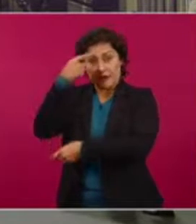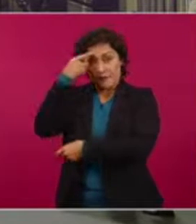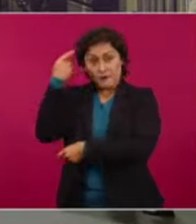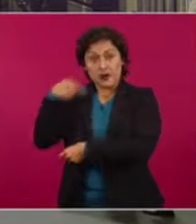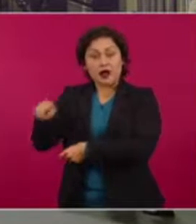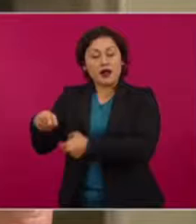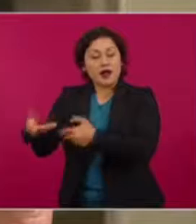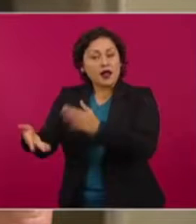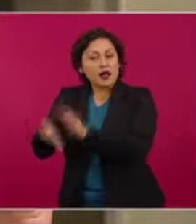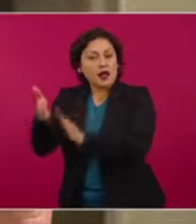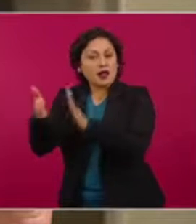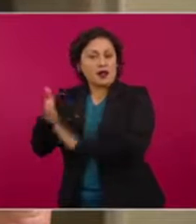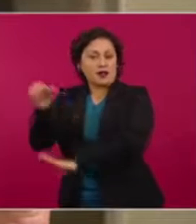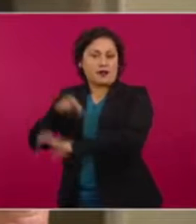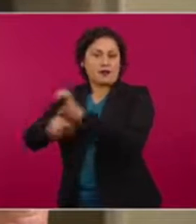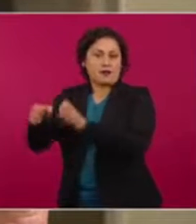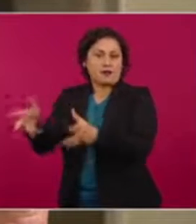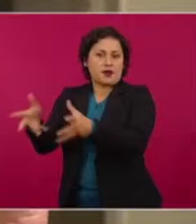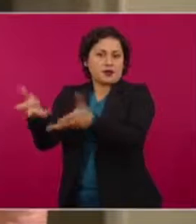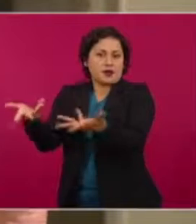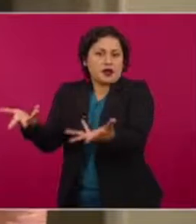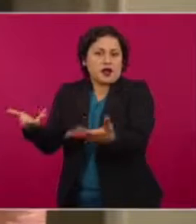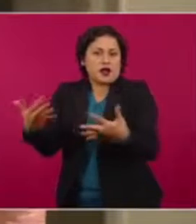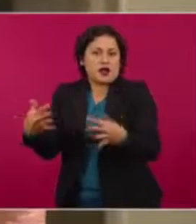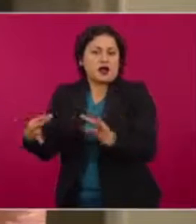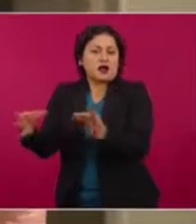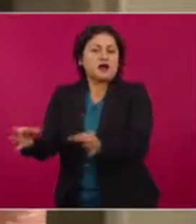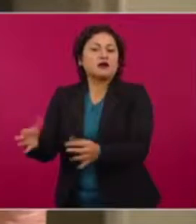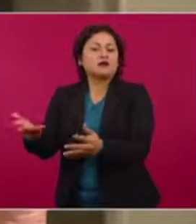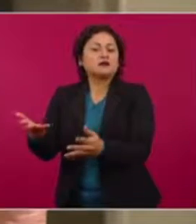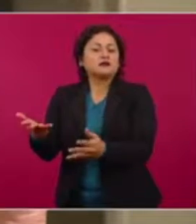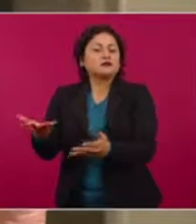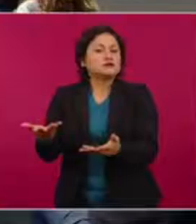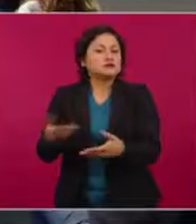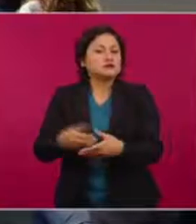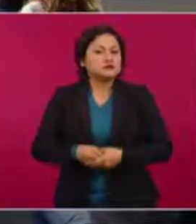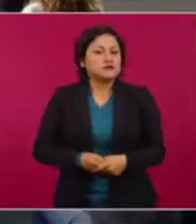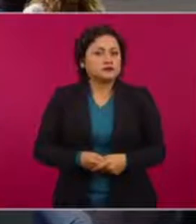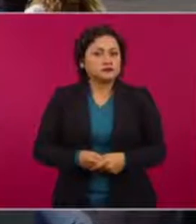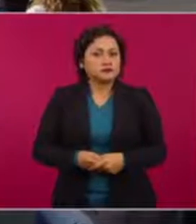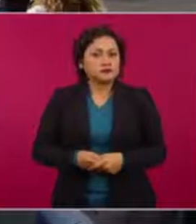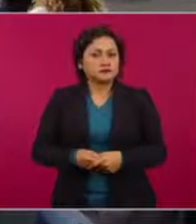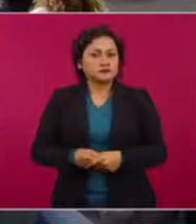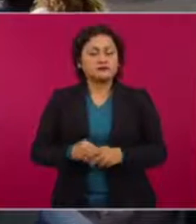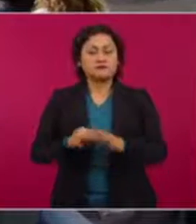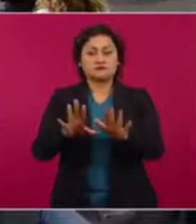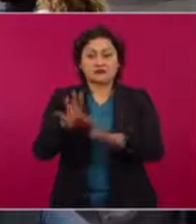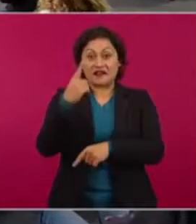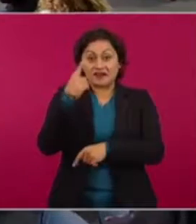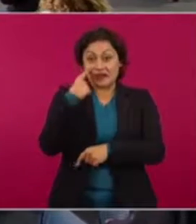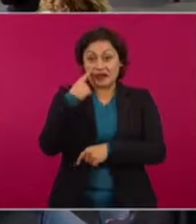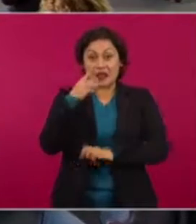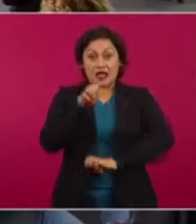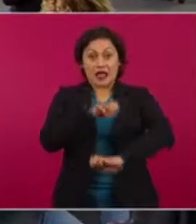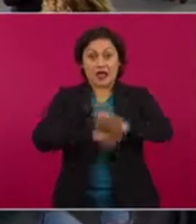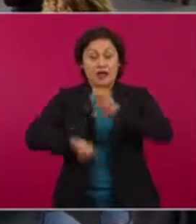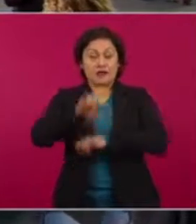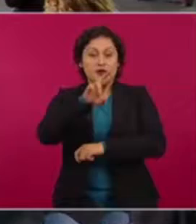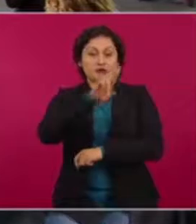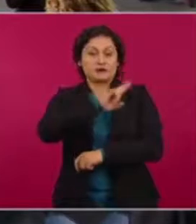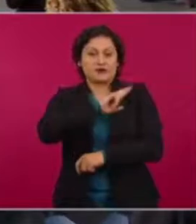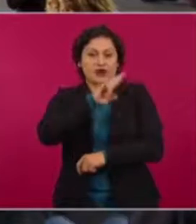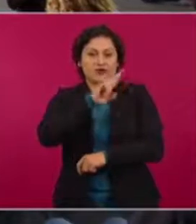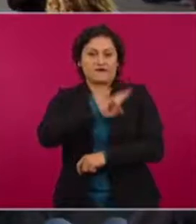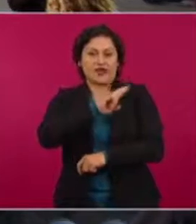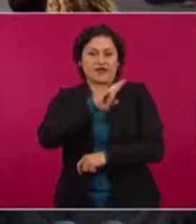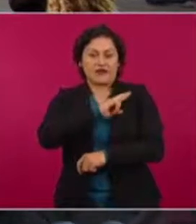creación de esta empresa, y de capital de riesgo los privados solo dieron el 13%,